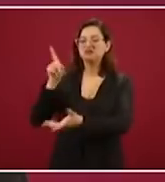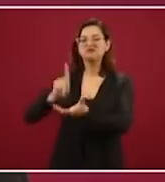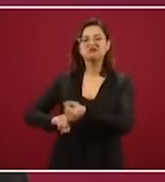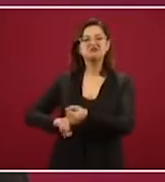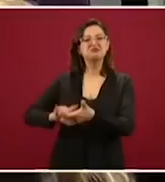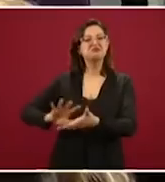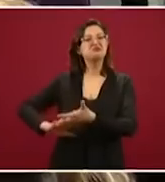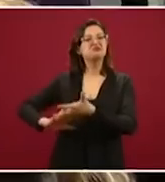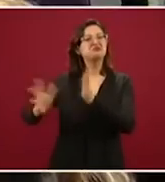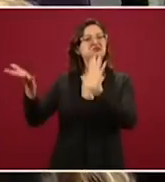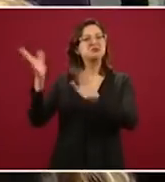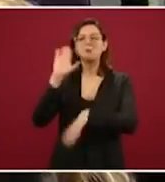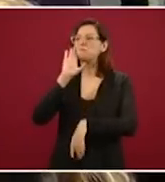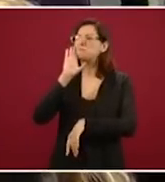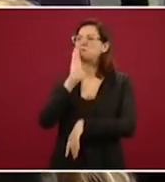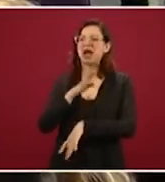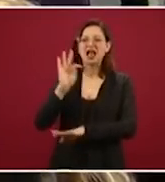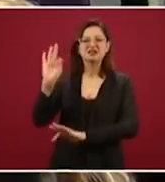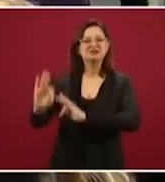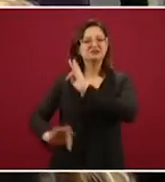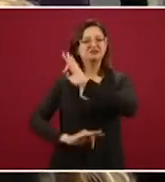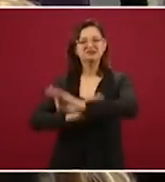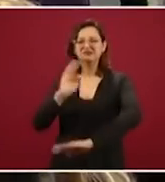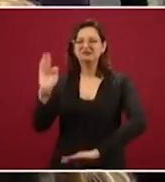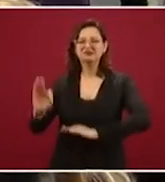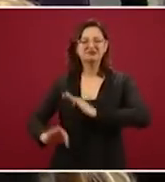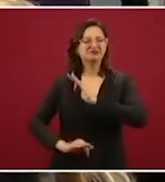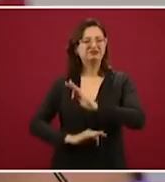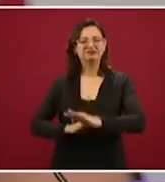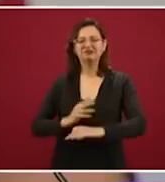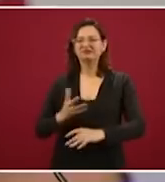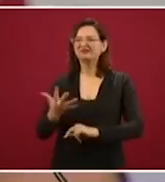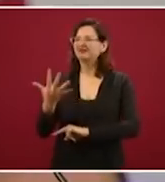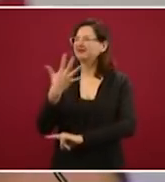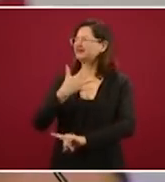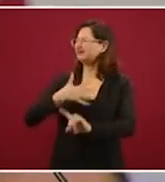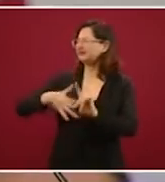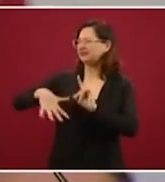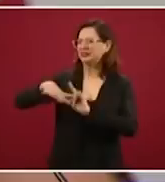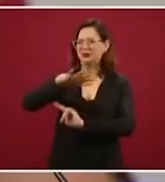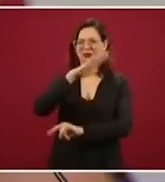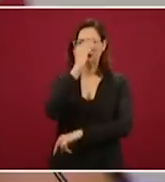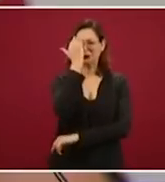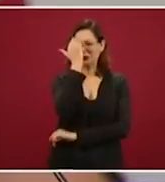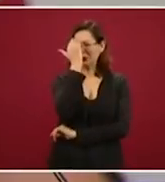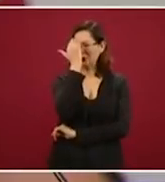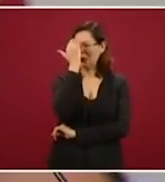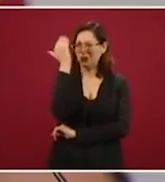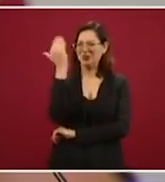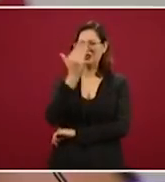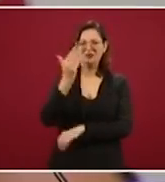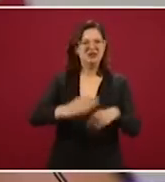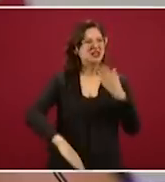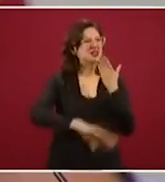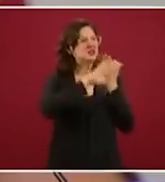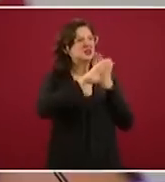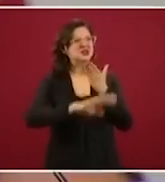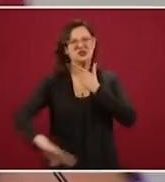familias y de el entorno tan agreste, tan